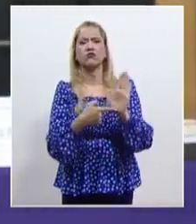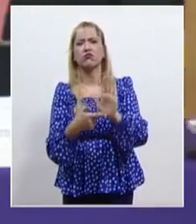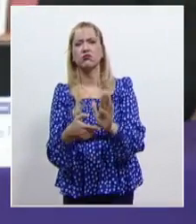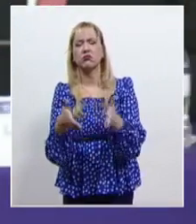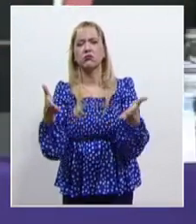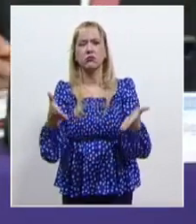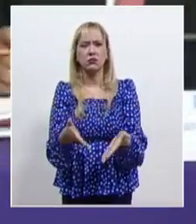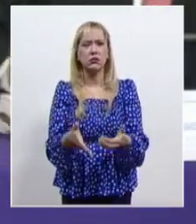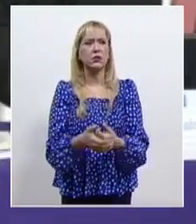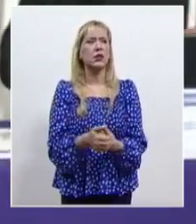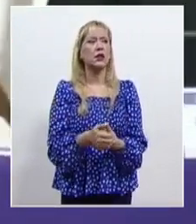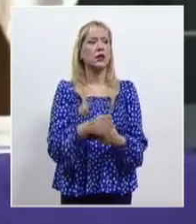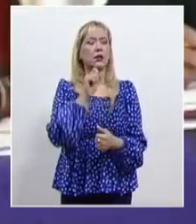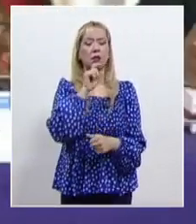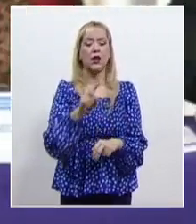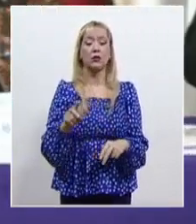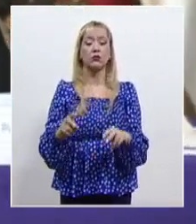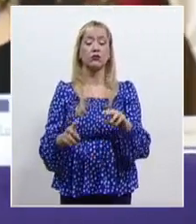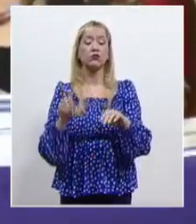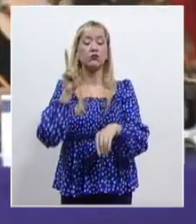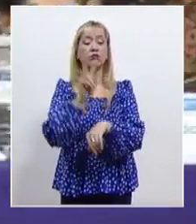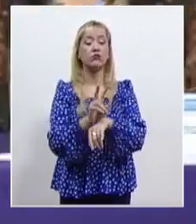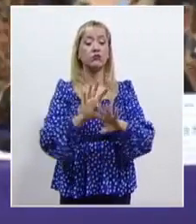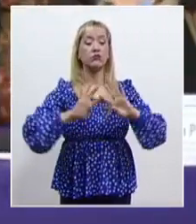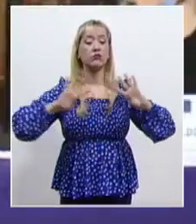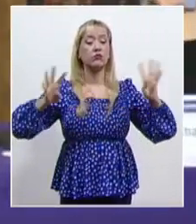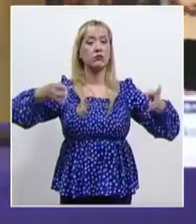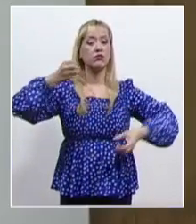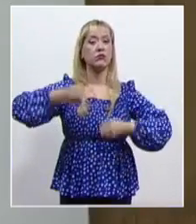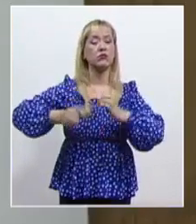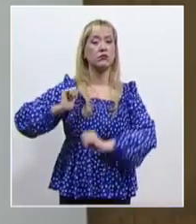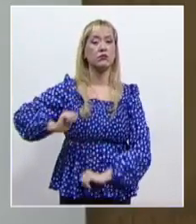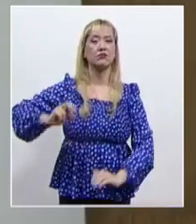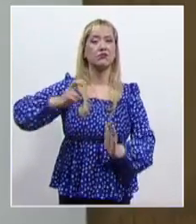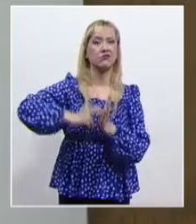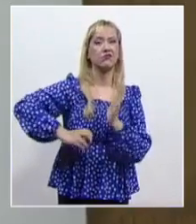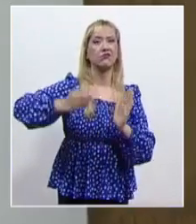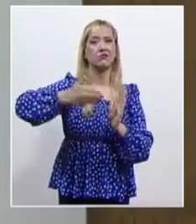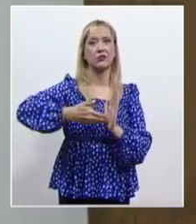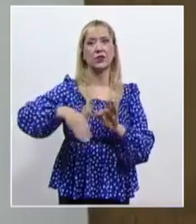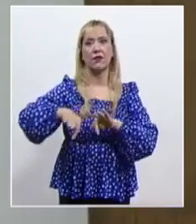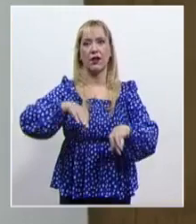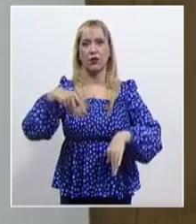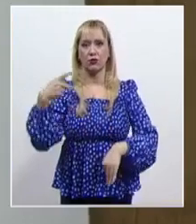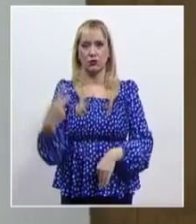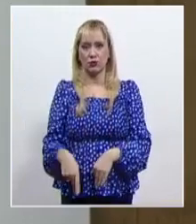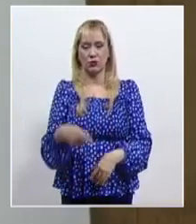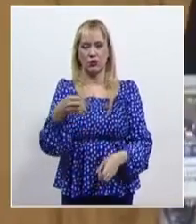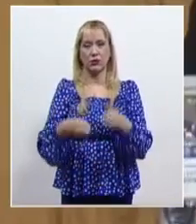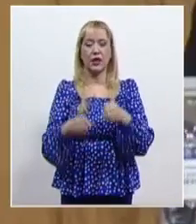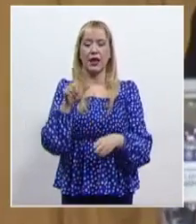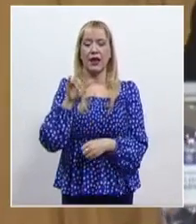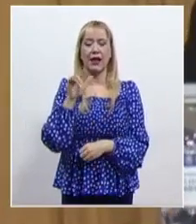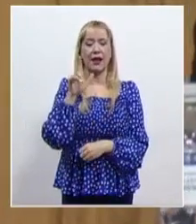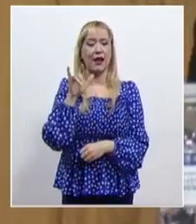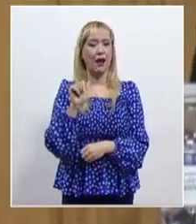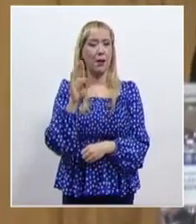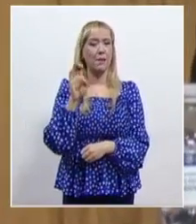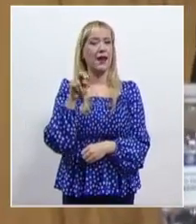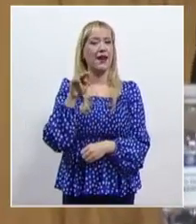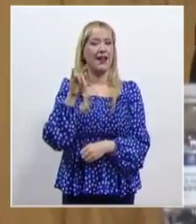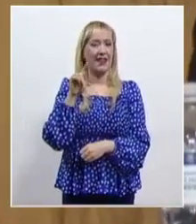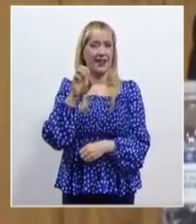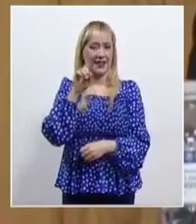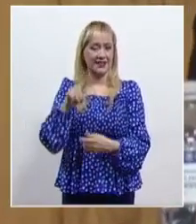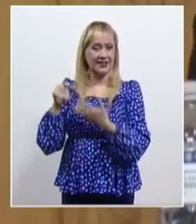la consejera de la Judicatura Federal, Lilia Mónica López Benítez, que subrayó como reto mayúsculo el